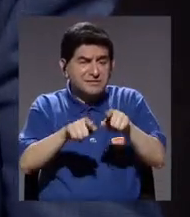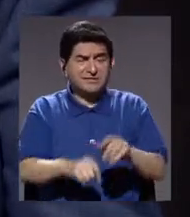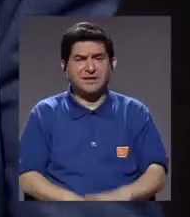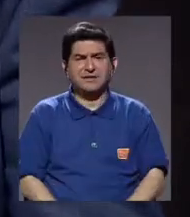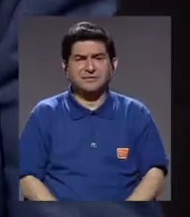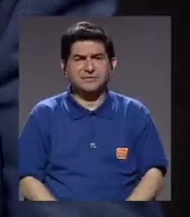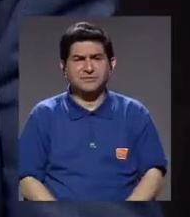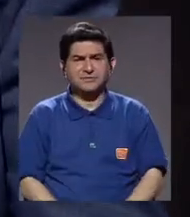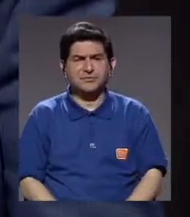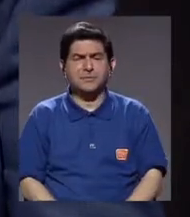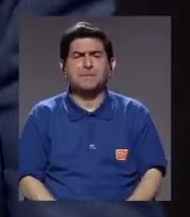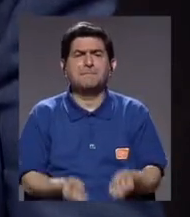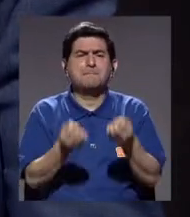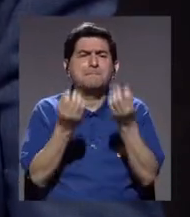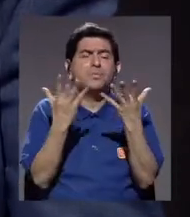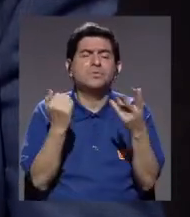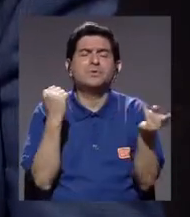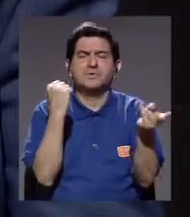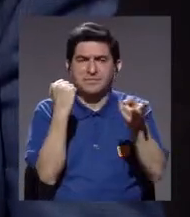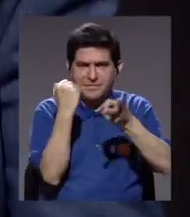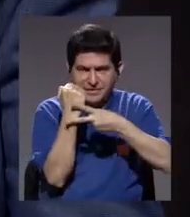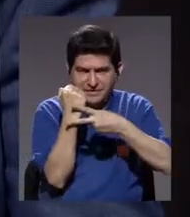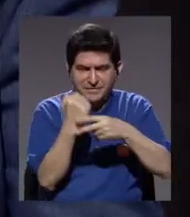recibimos muchas veces